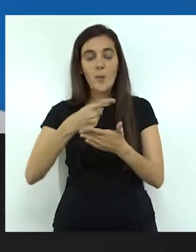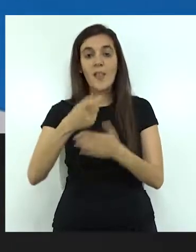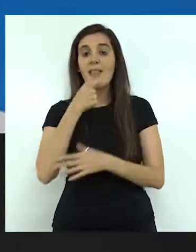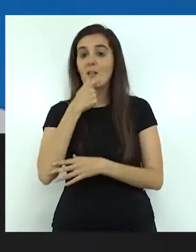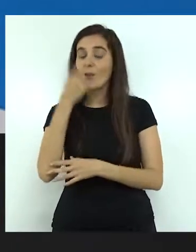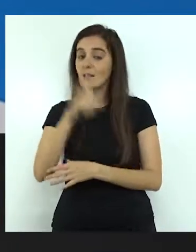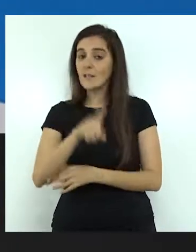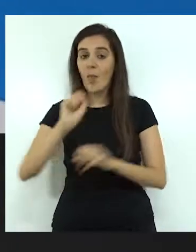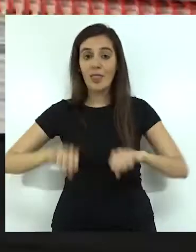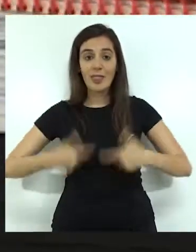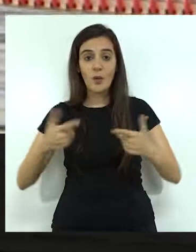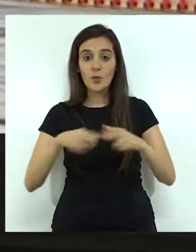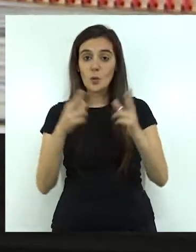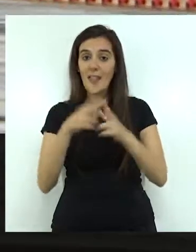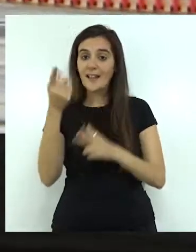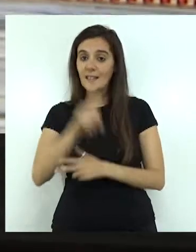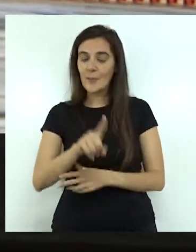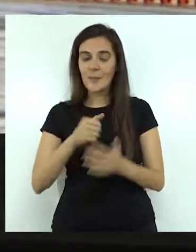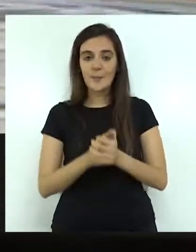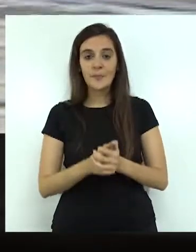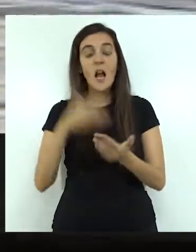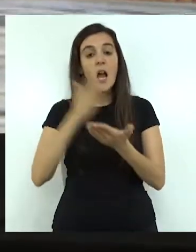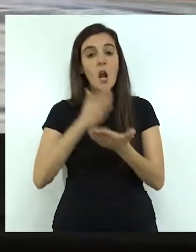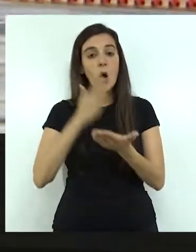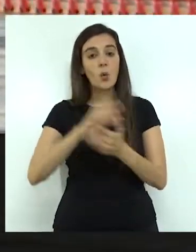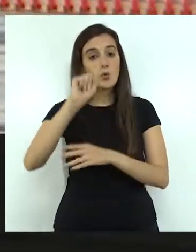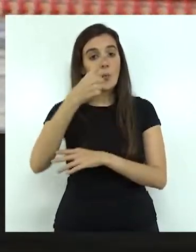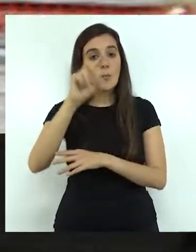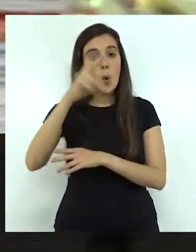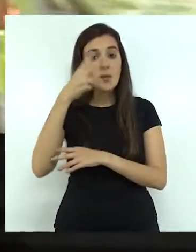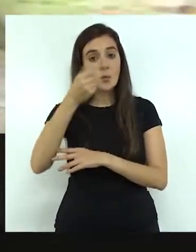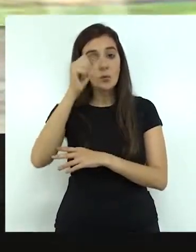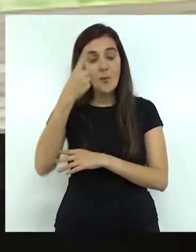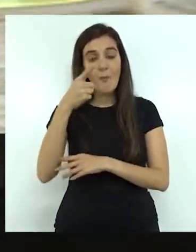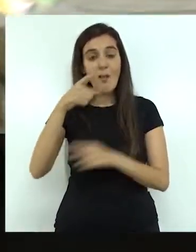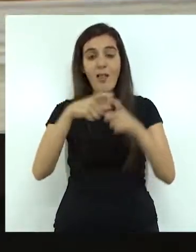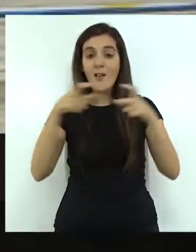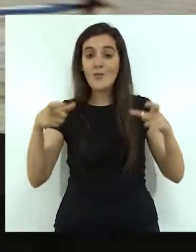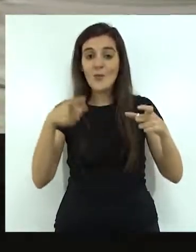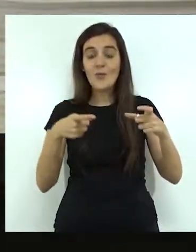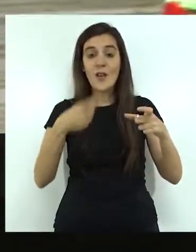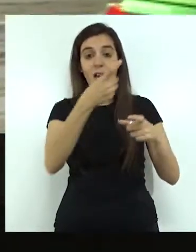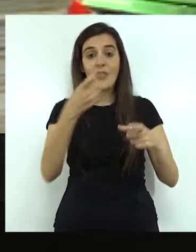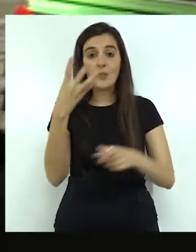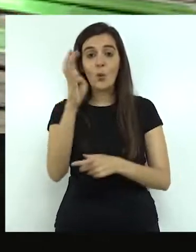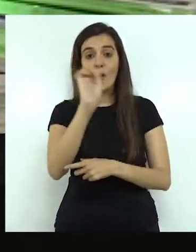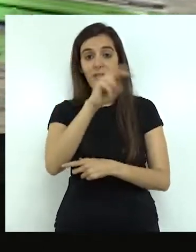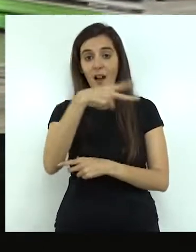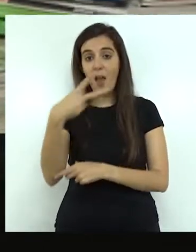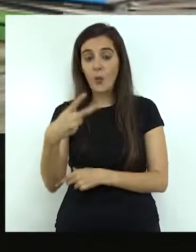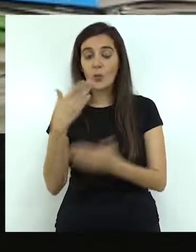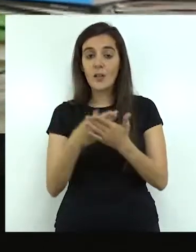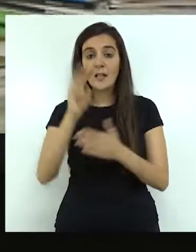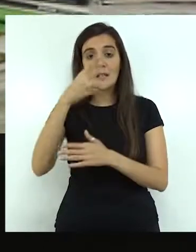sociales en los cursos 1º y 2º de primaria el cheque-libro tendrá un valor de 140 euros y de 3º a 6º valdrá